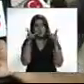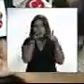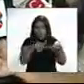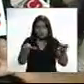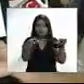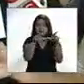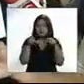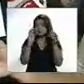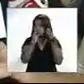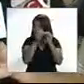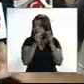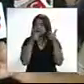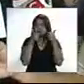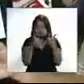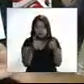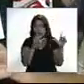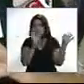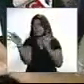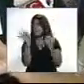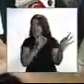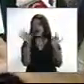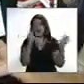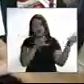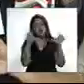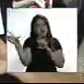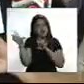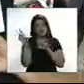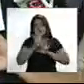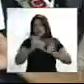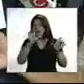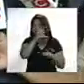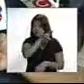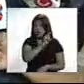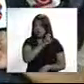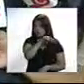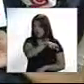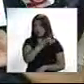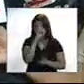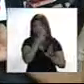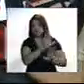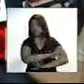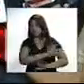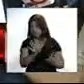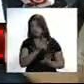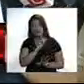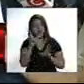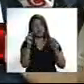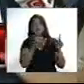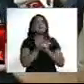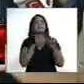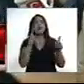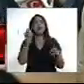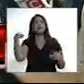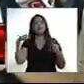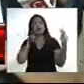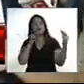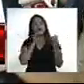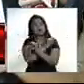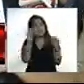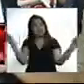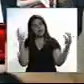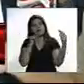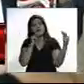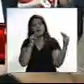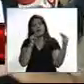locales adecuados y preparados. El árbitro, que además es respetable, pero conversamos ayer temprano